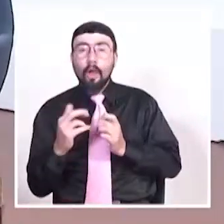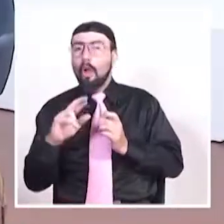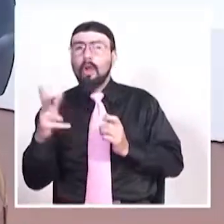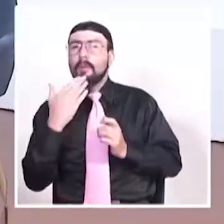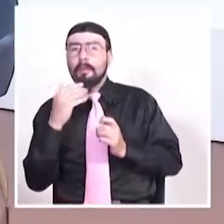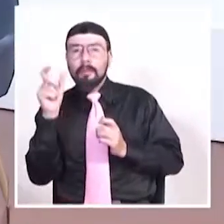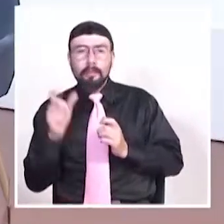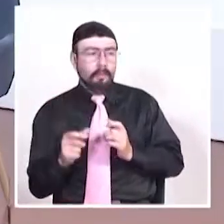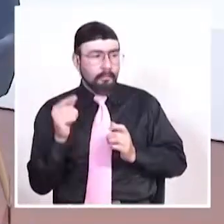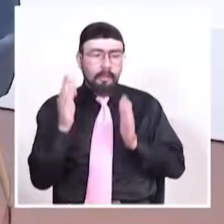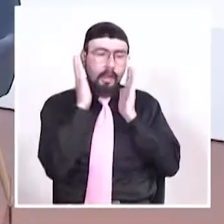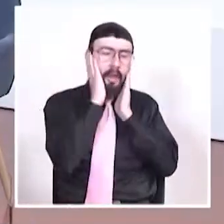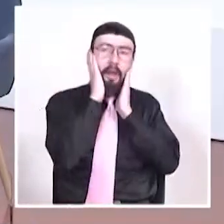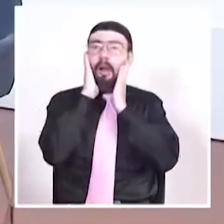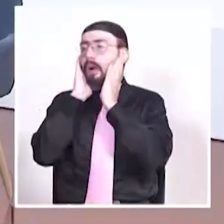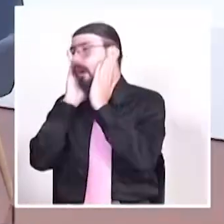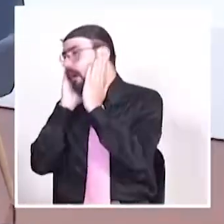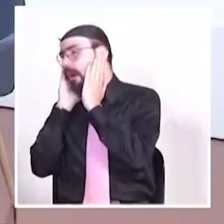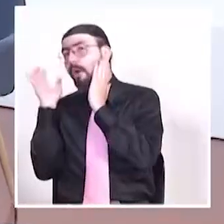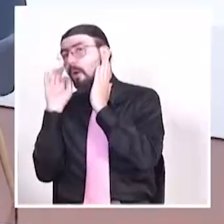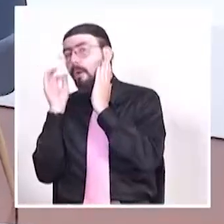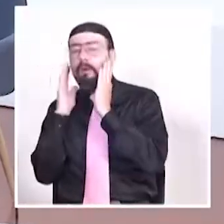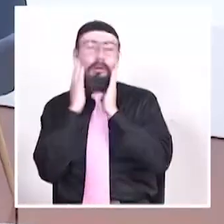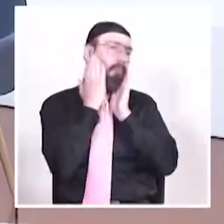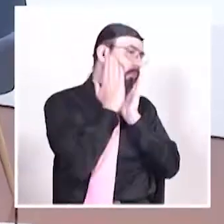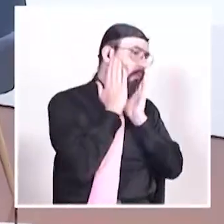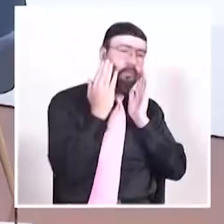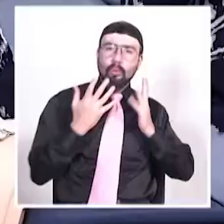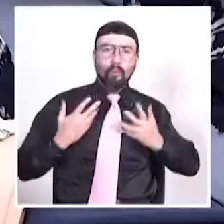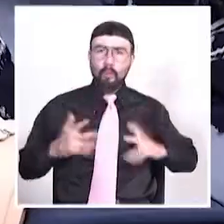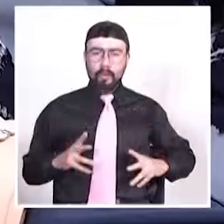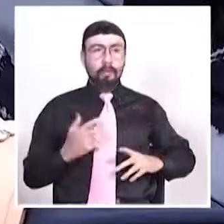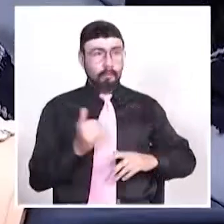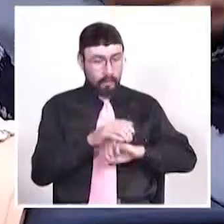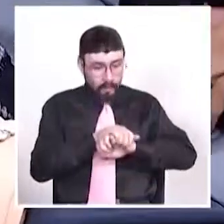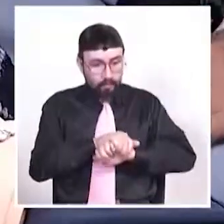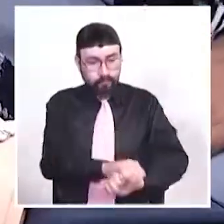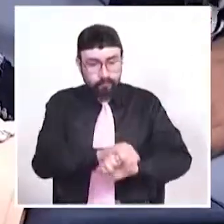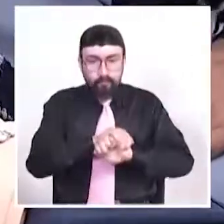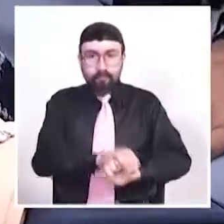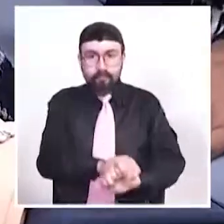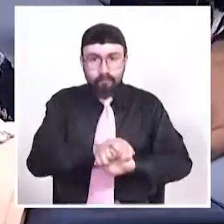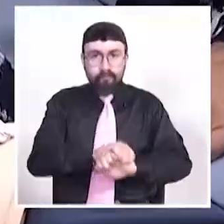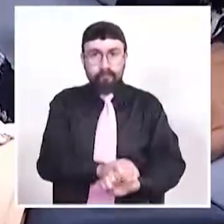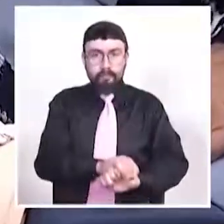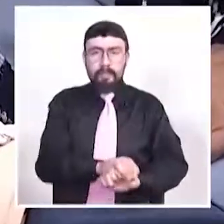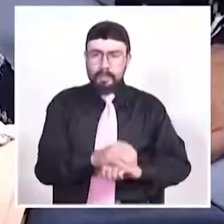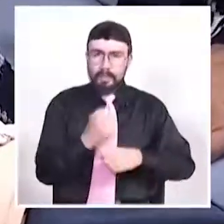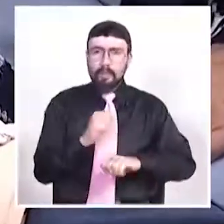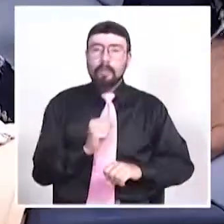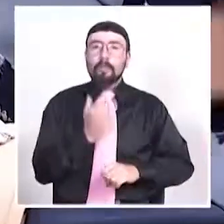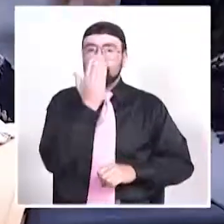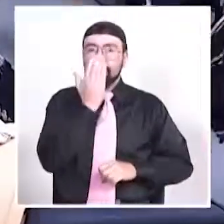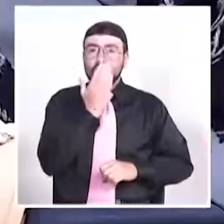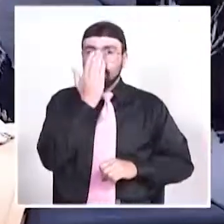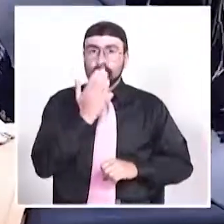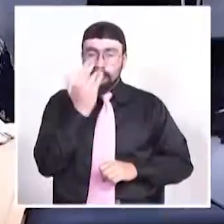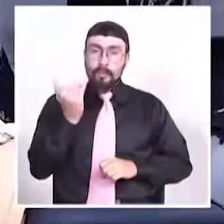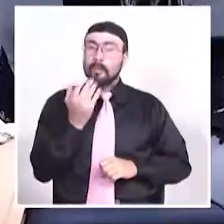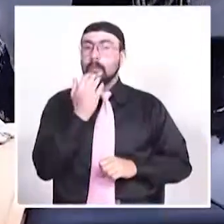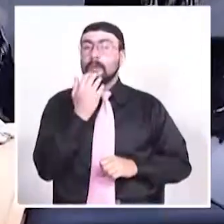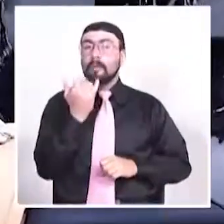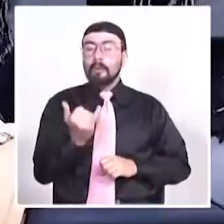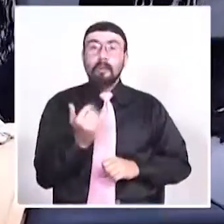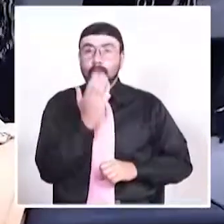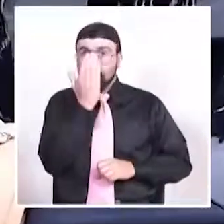lo tenemos, o bien sea de lado o en esta posición mientras le estamos suministrando oxígeno. ¿Sí? Al paciente se le está suministrando